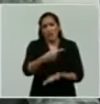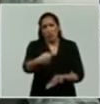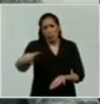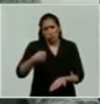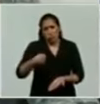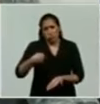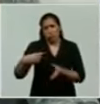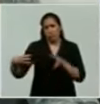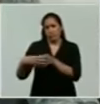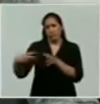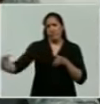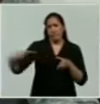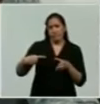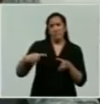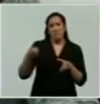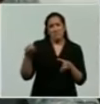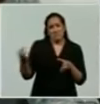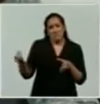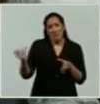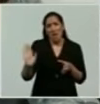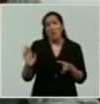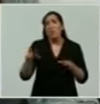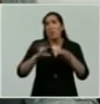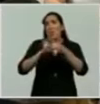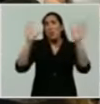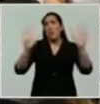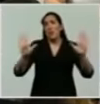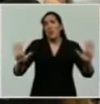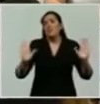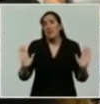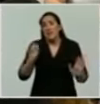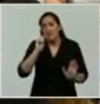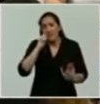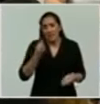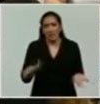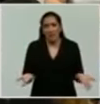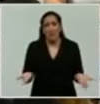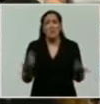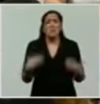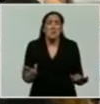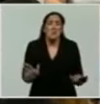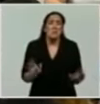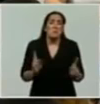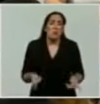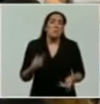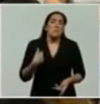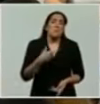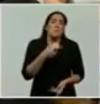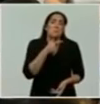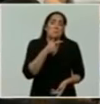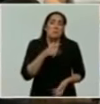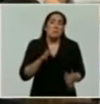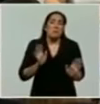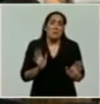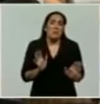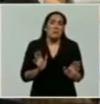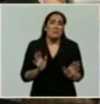y a criticar, porque eso es lo lindo de la democracia. Pero me parece que, bueno, pero tendría, es